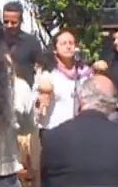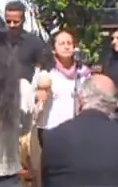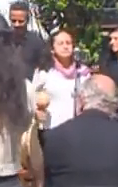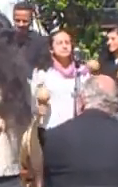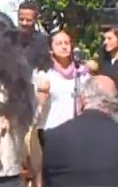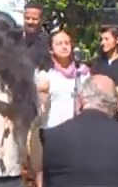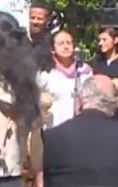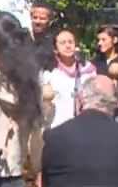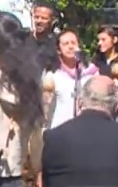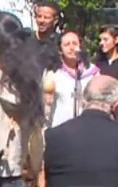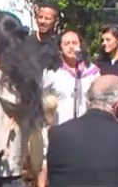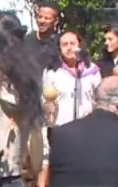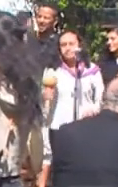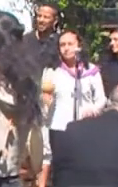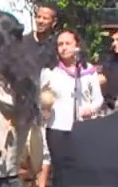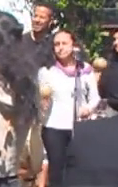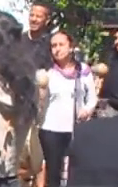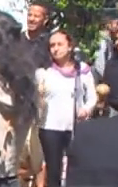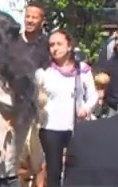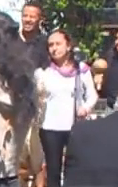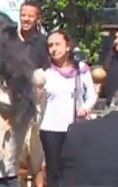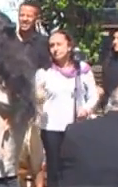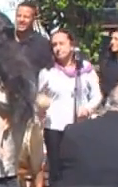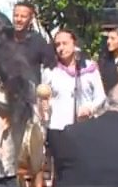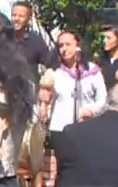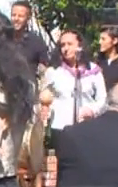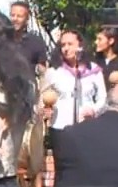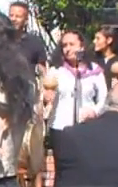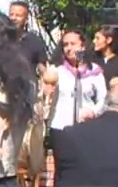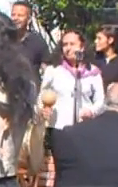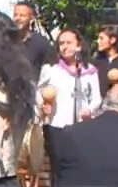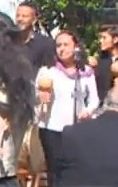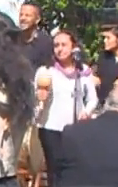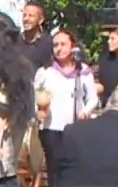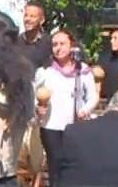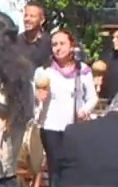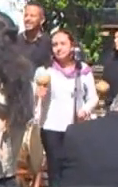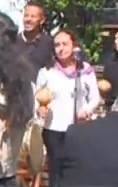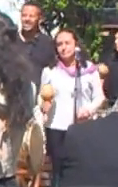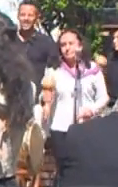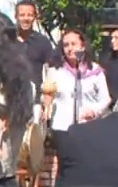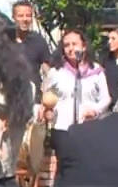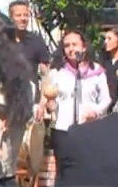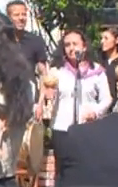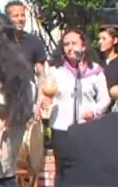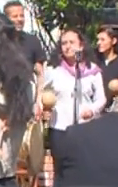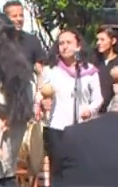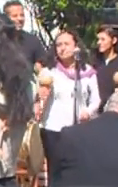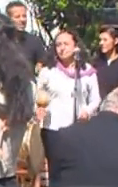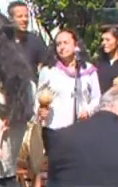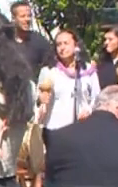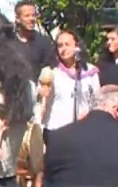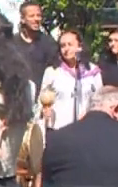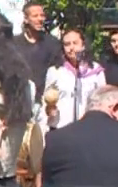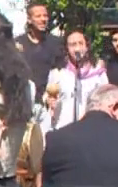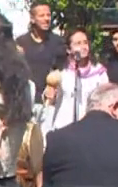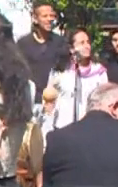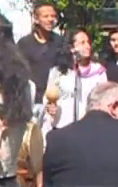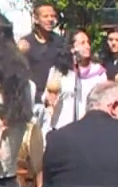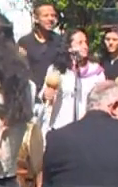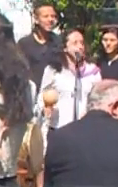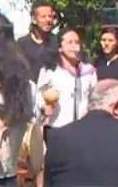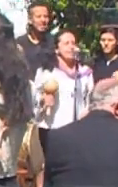La muchacha que está bailando tiene el pelito rizado, tiene los ojos brillantes,